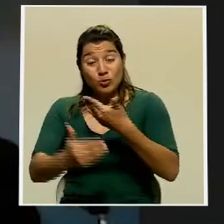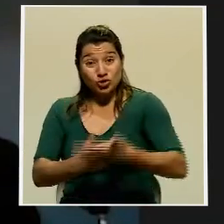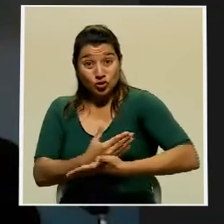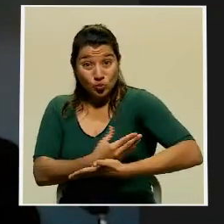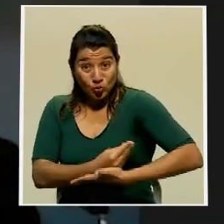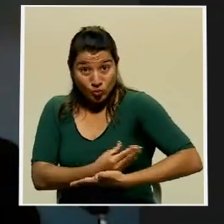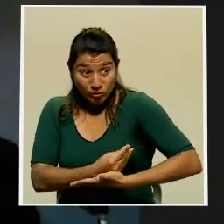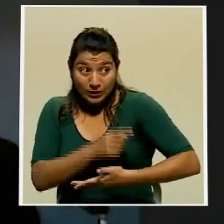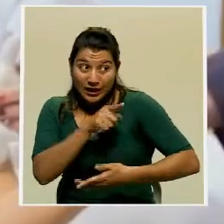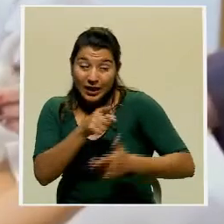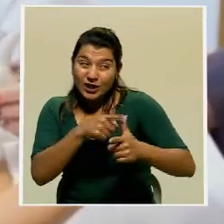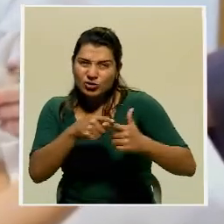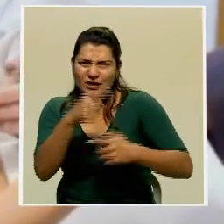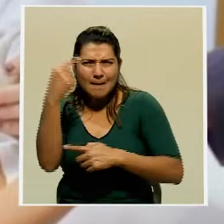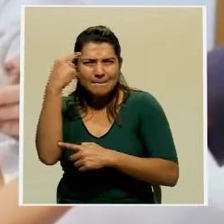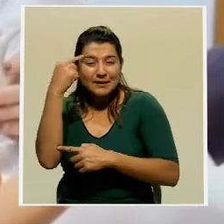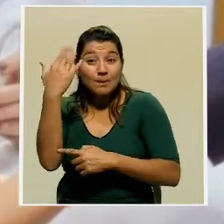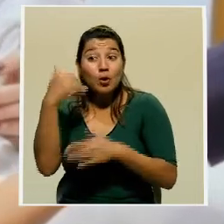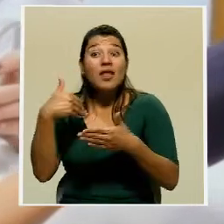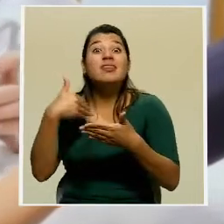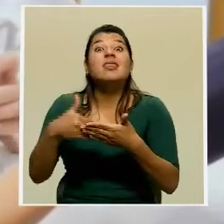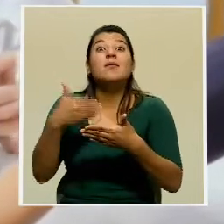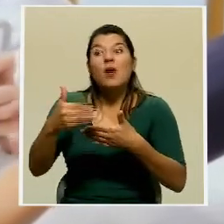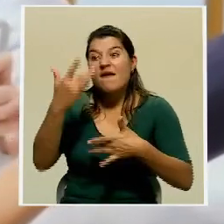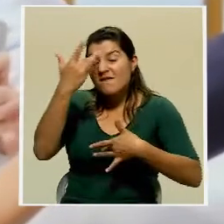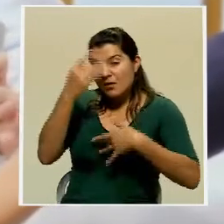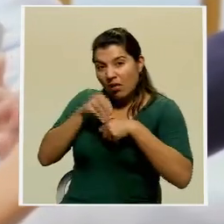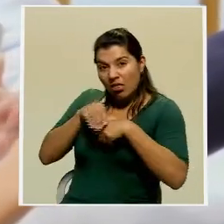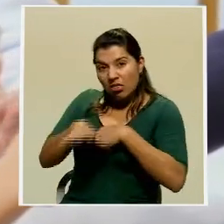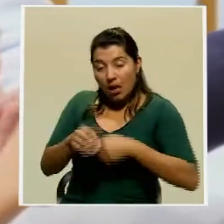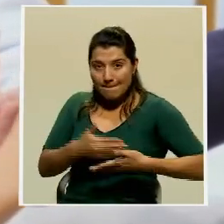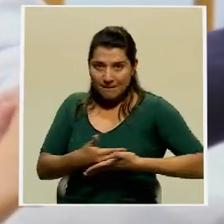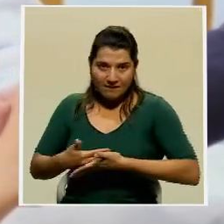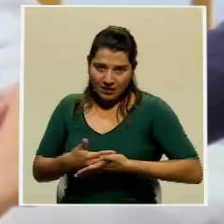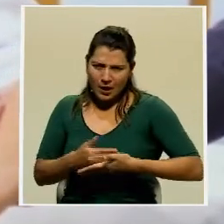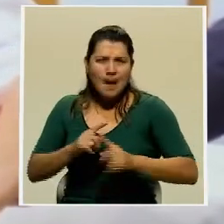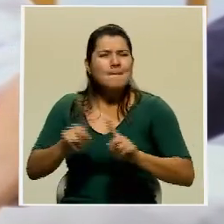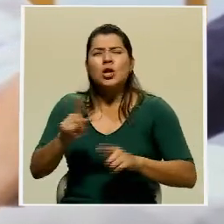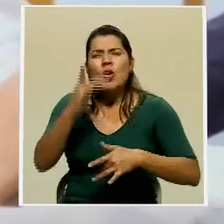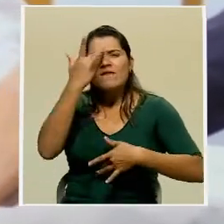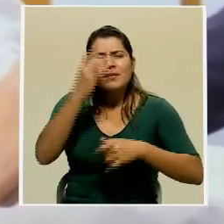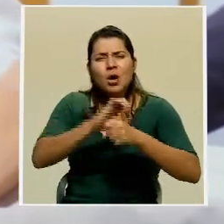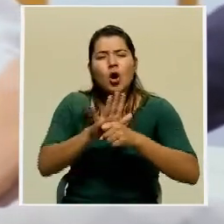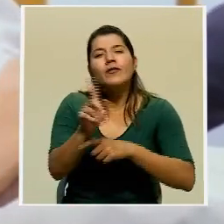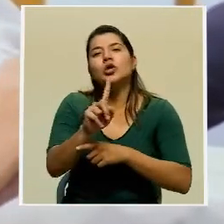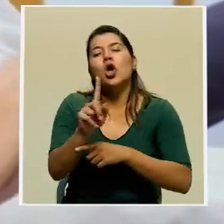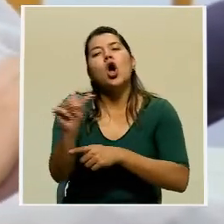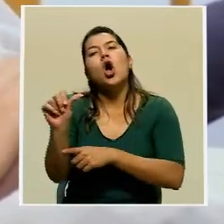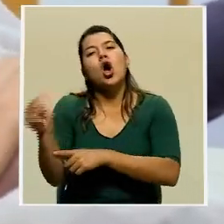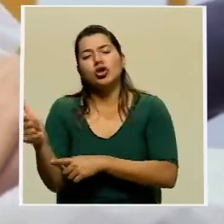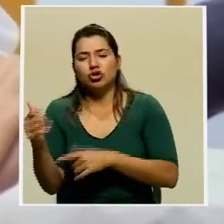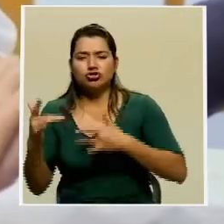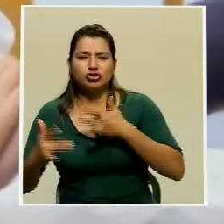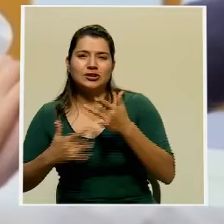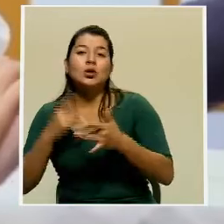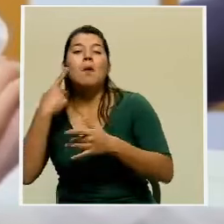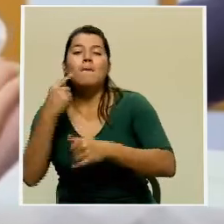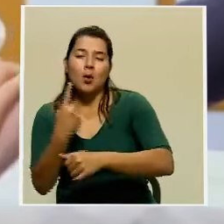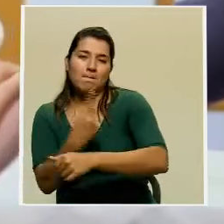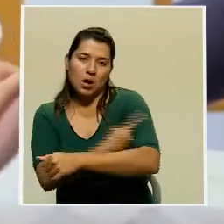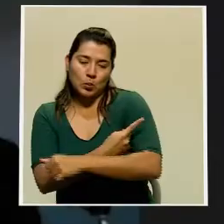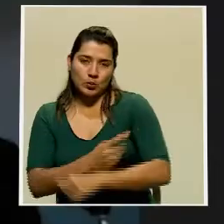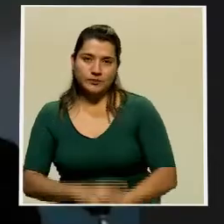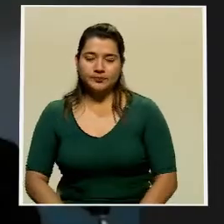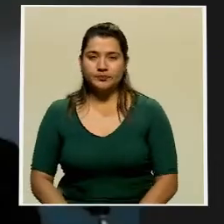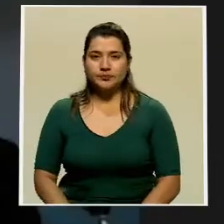va a recibir la vacuna. No obstante, en esta misma línea se acordó que se mantiene la contraindicación de la vacuna para las mujeres